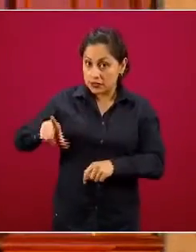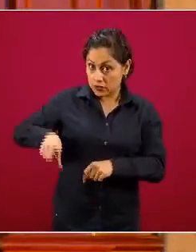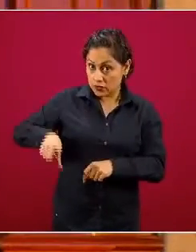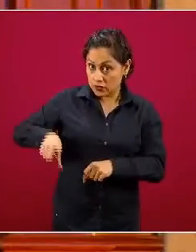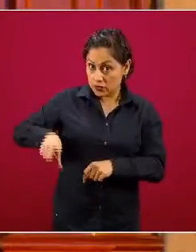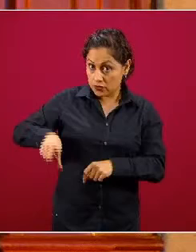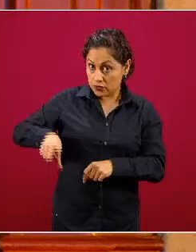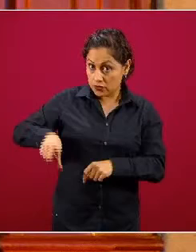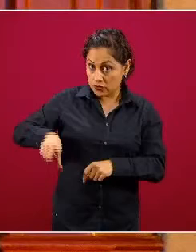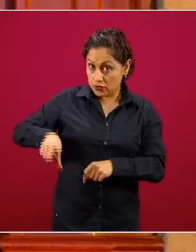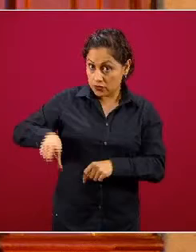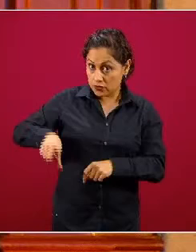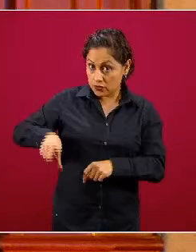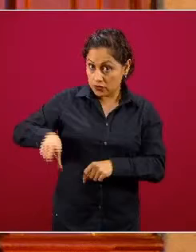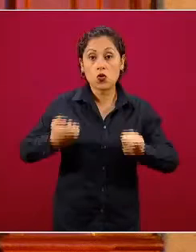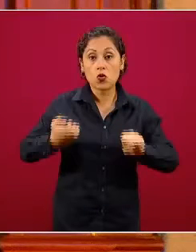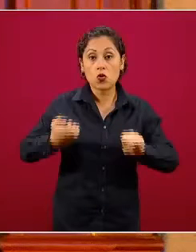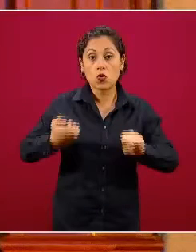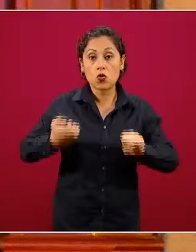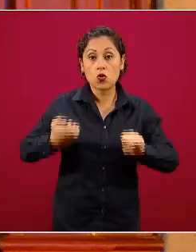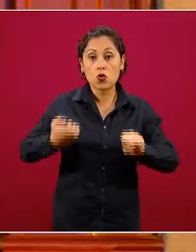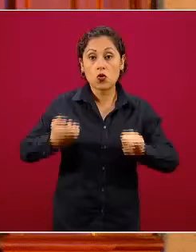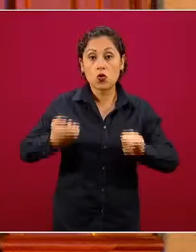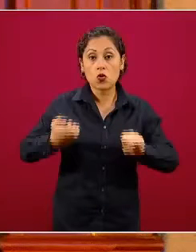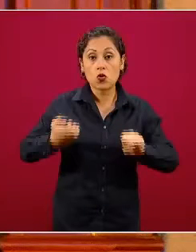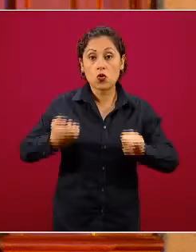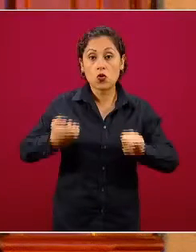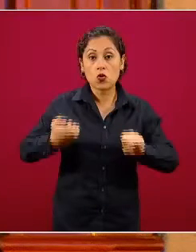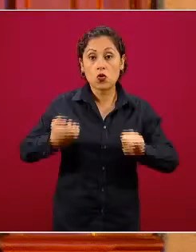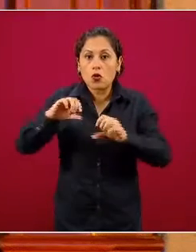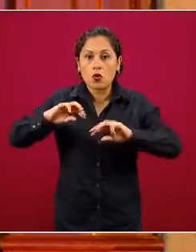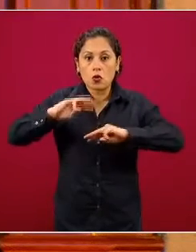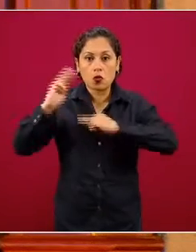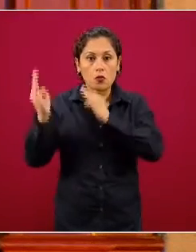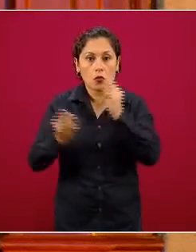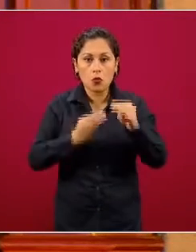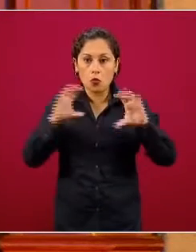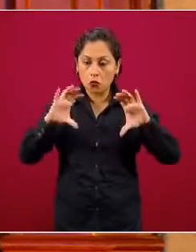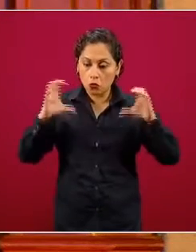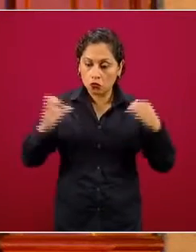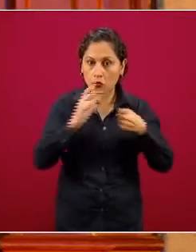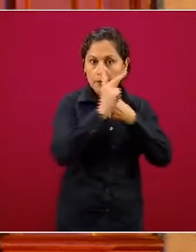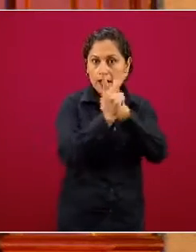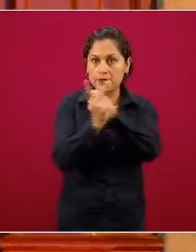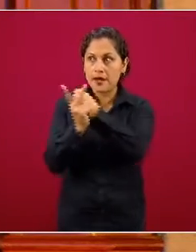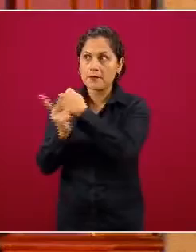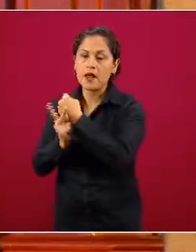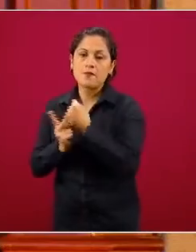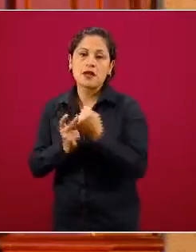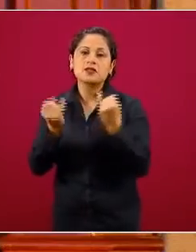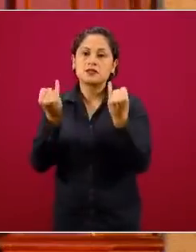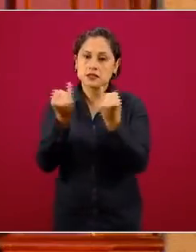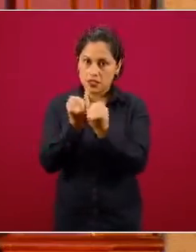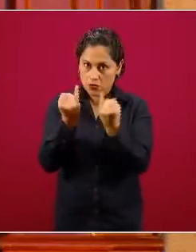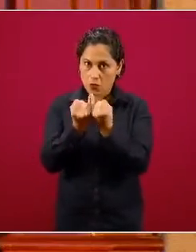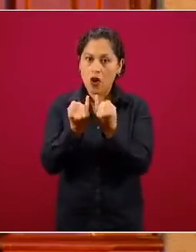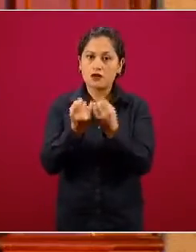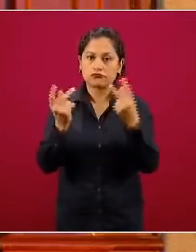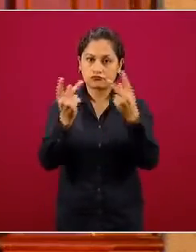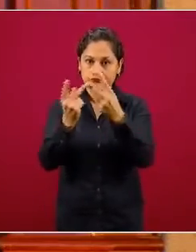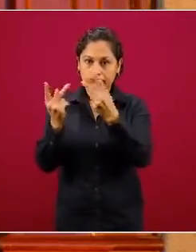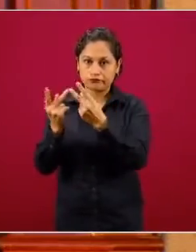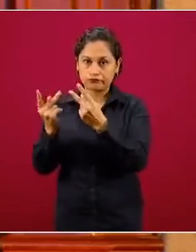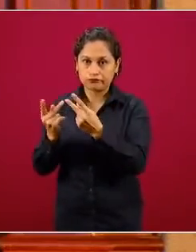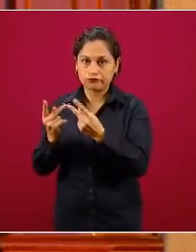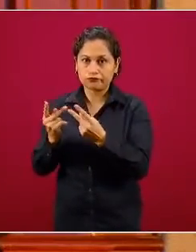como subnacionales, como incluso locales, en todo el mundo o en la mayoría de los países del mundo, reconocen o identifican, todavía no,